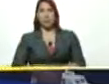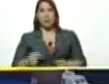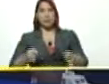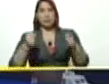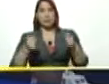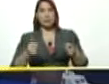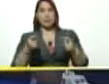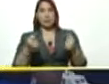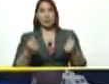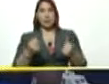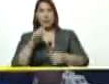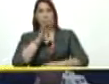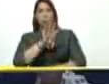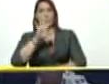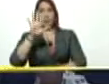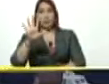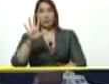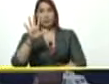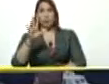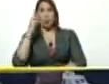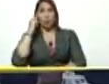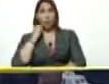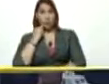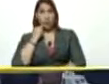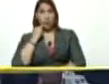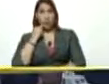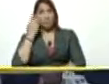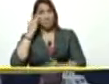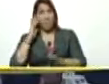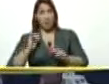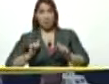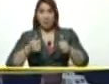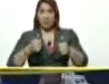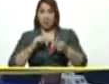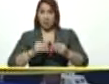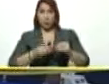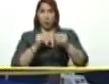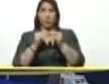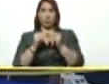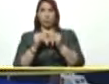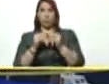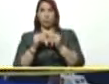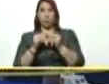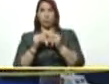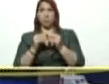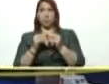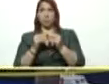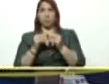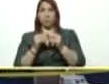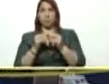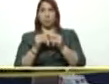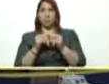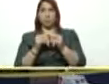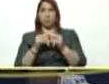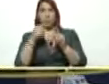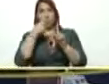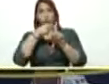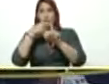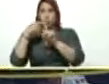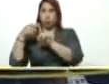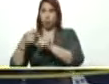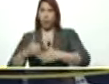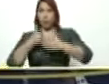a 45 bolívares. Me parece que para arrancar en la recuperación suma. Todo lo que suma